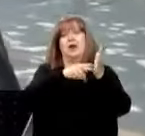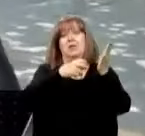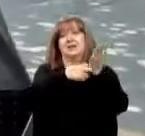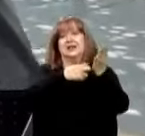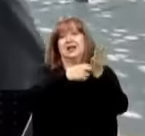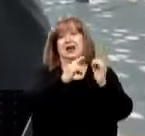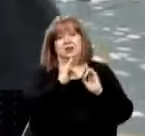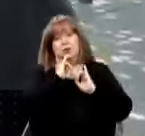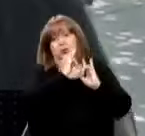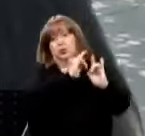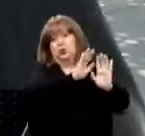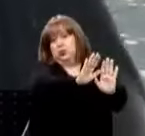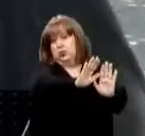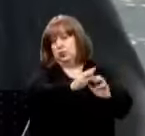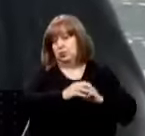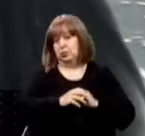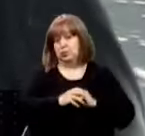que ver nada el gobierno.